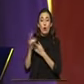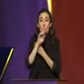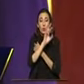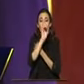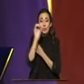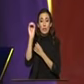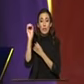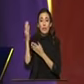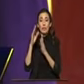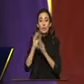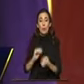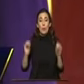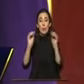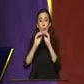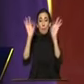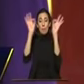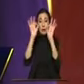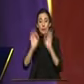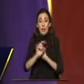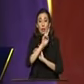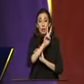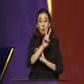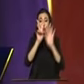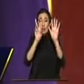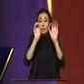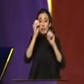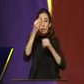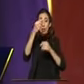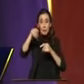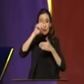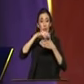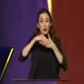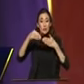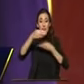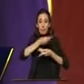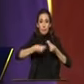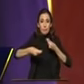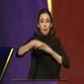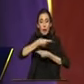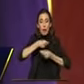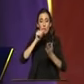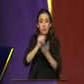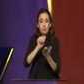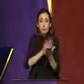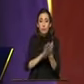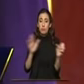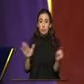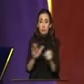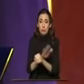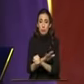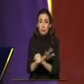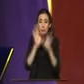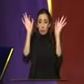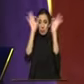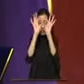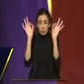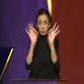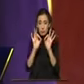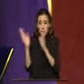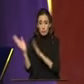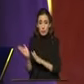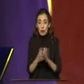una inversión de 170 millones de dólares, una obra que podría cubrir más de la mitad